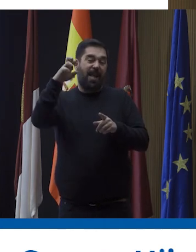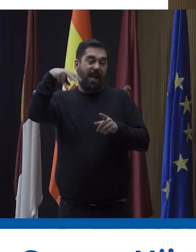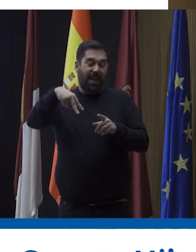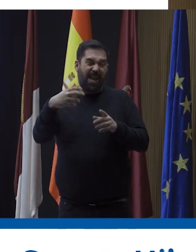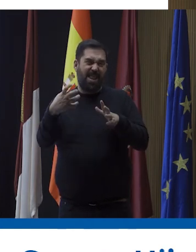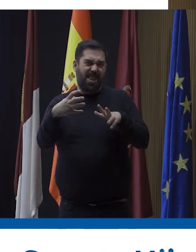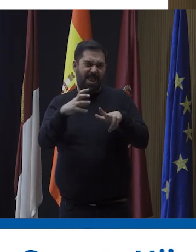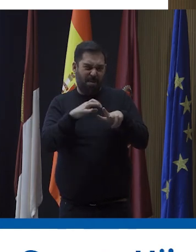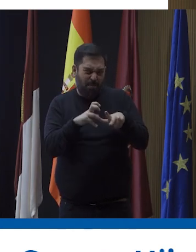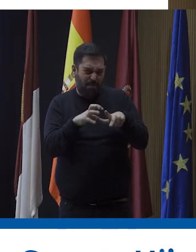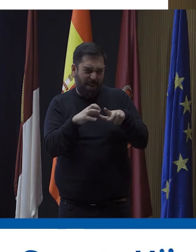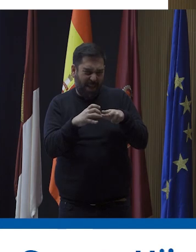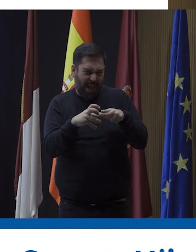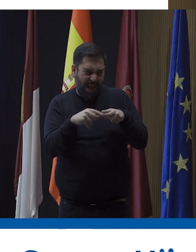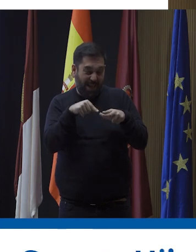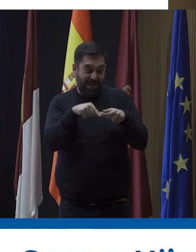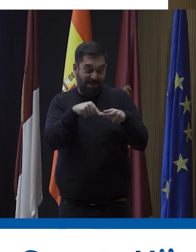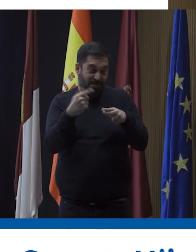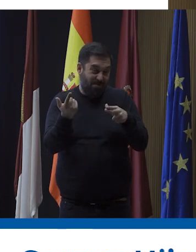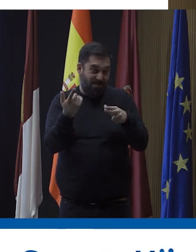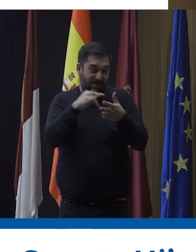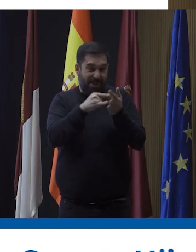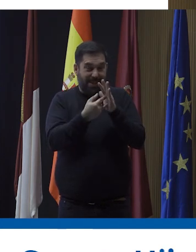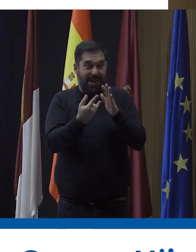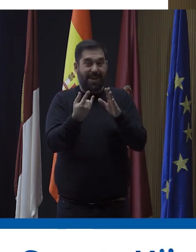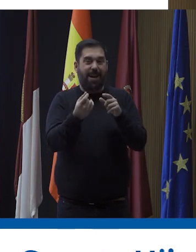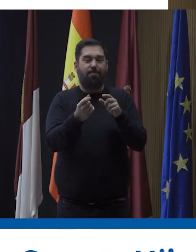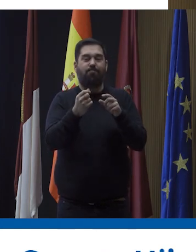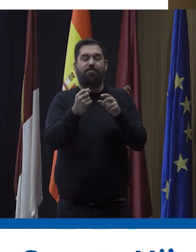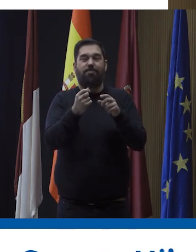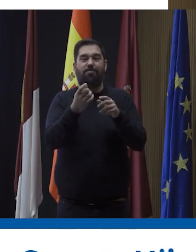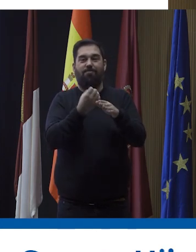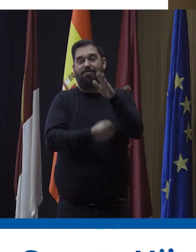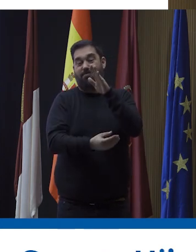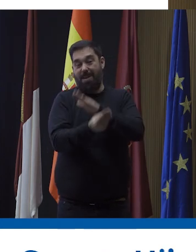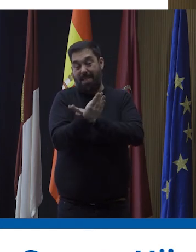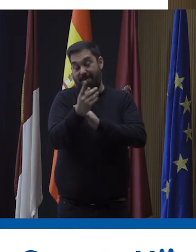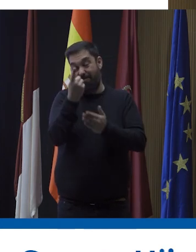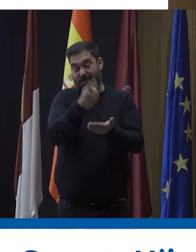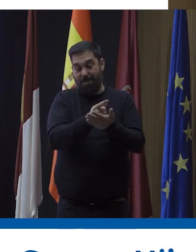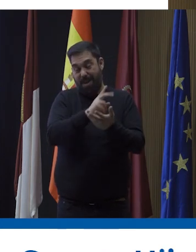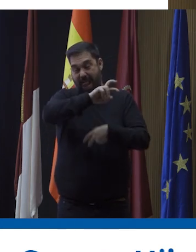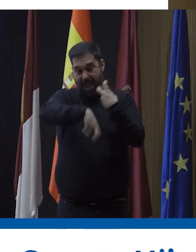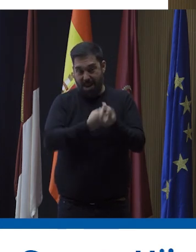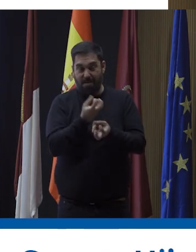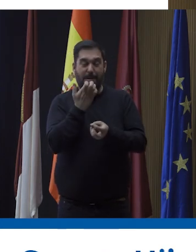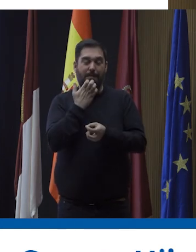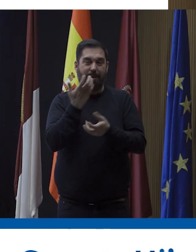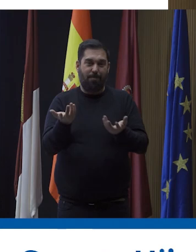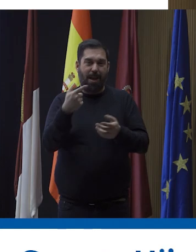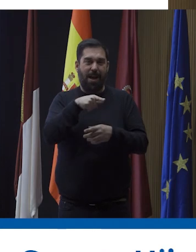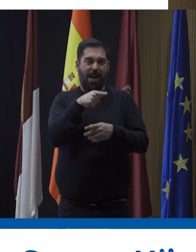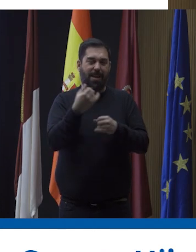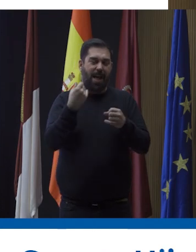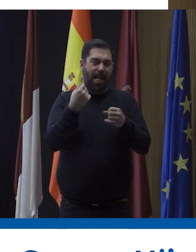todo esto lo que hace es un poco como rejuvenecer, ¿no? El tejido. Y también pues hay fuentes de energía